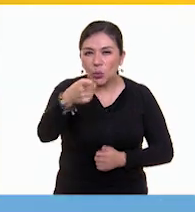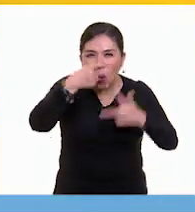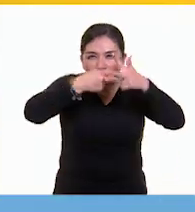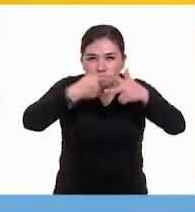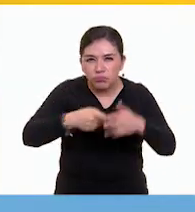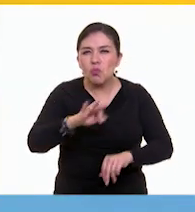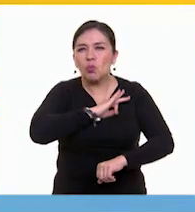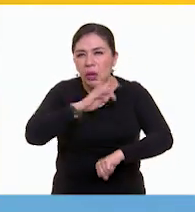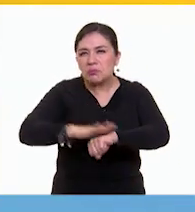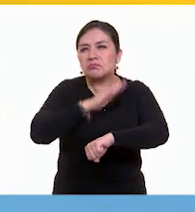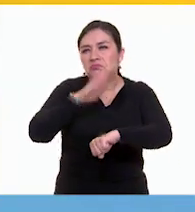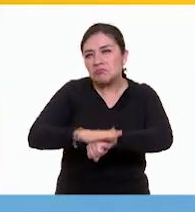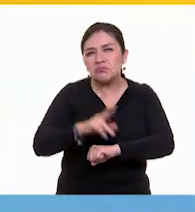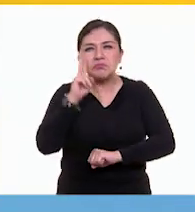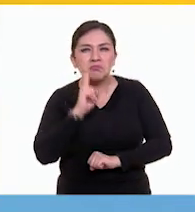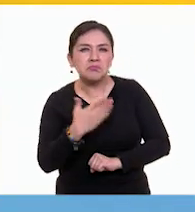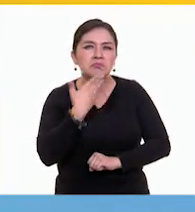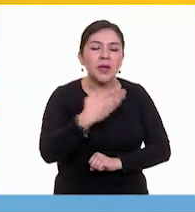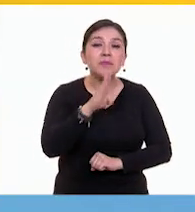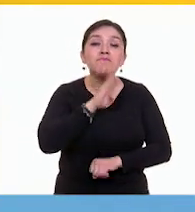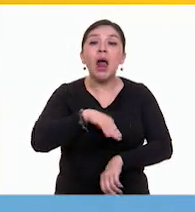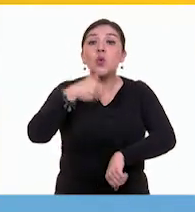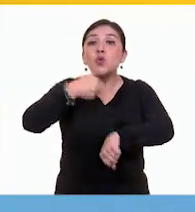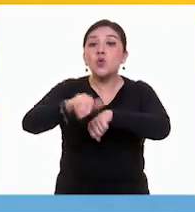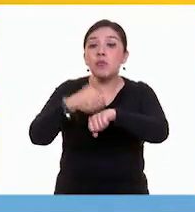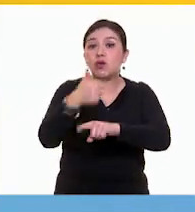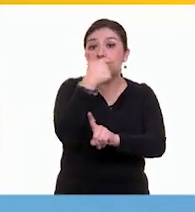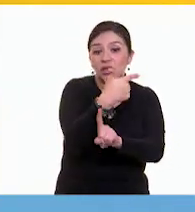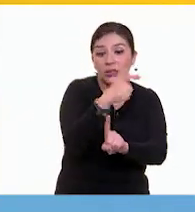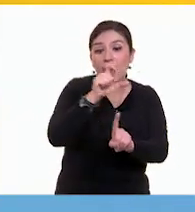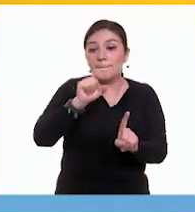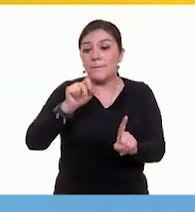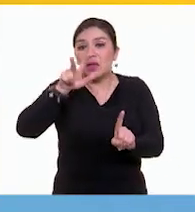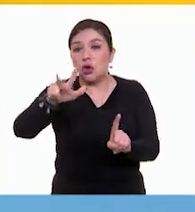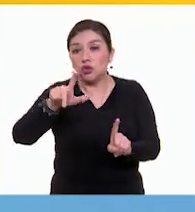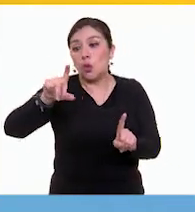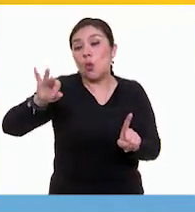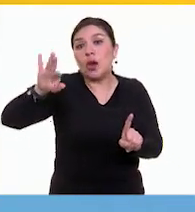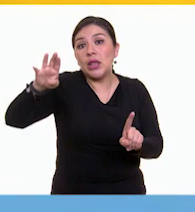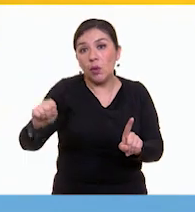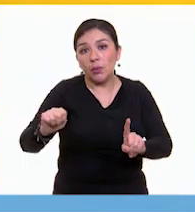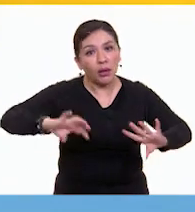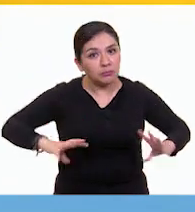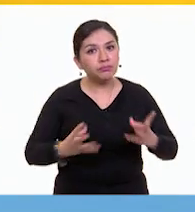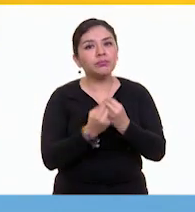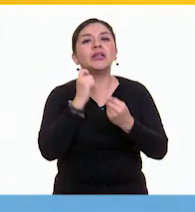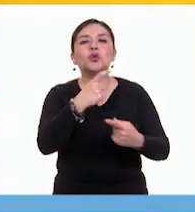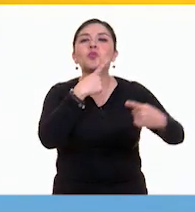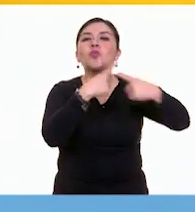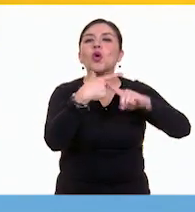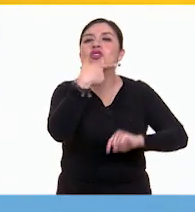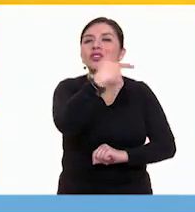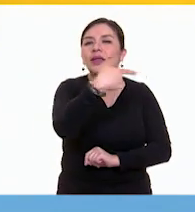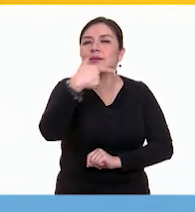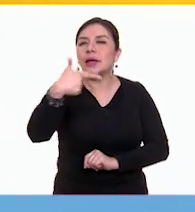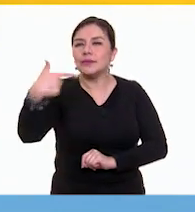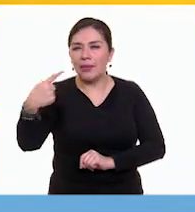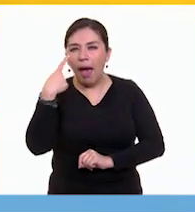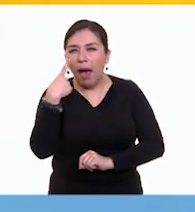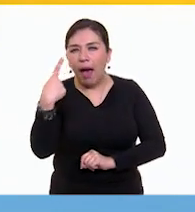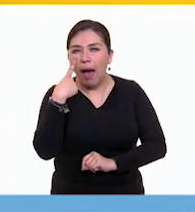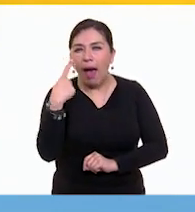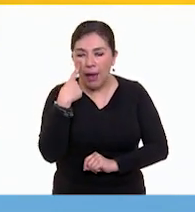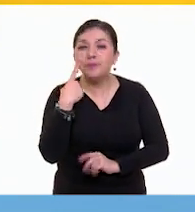de comprobar que el 7, el 28 y el 49 son múltiplos de 7.